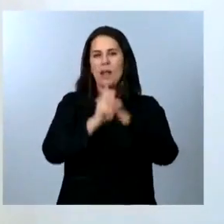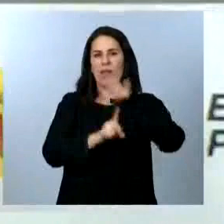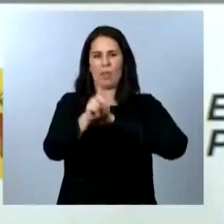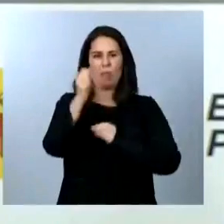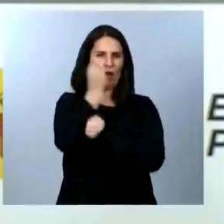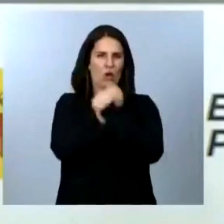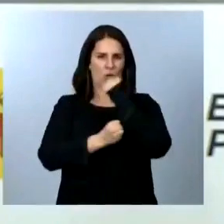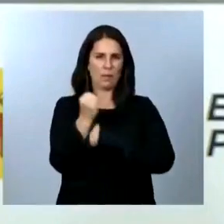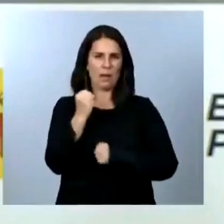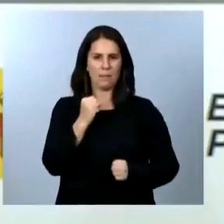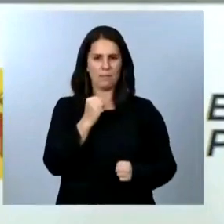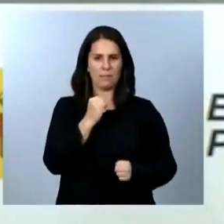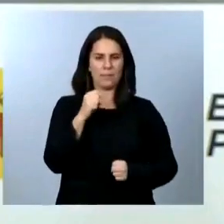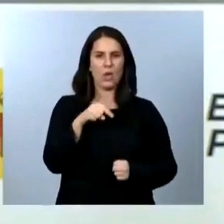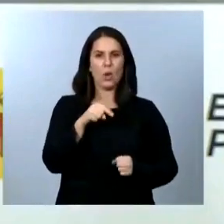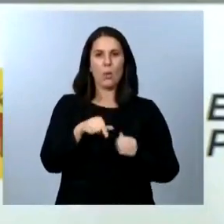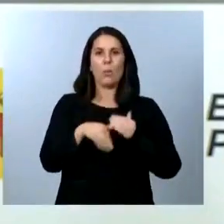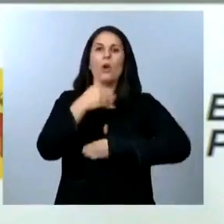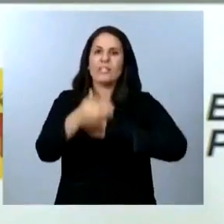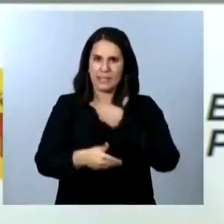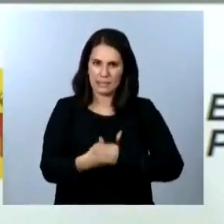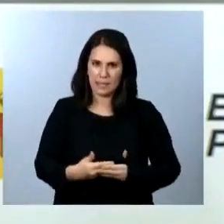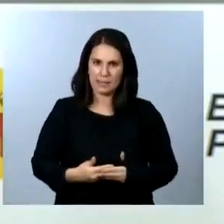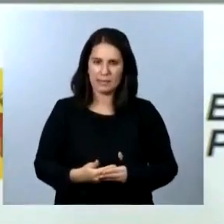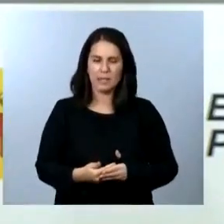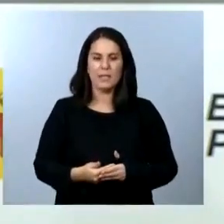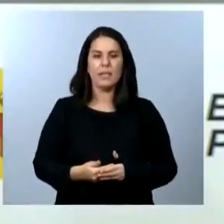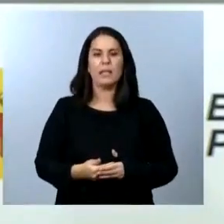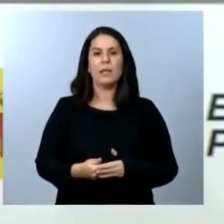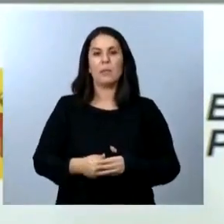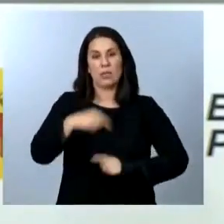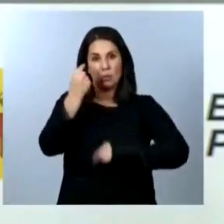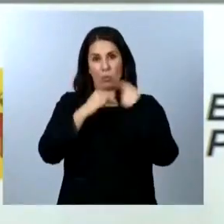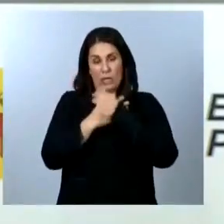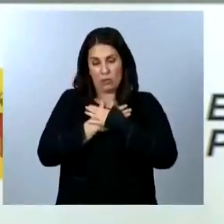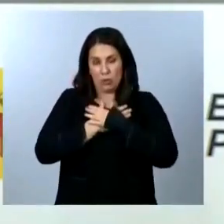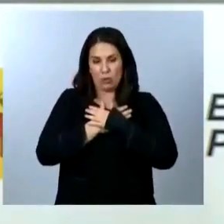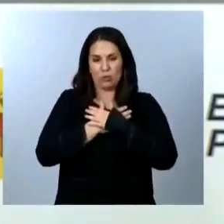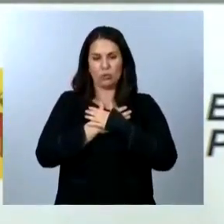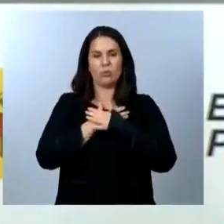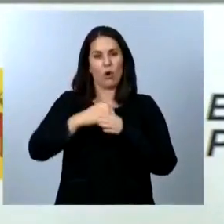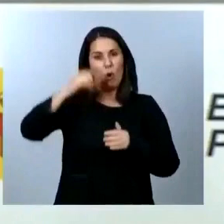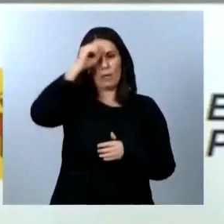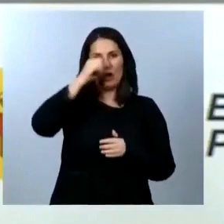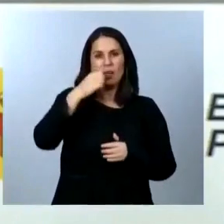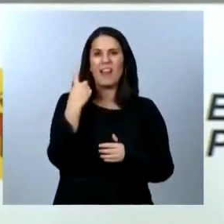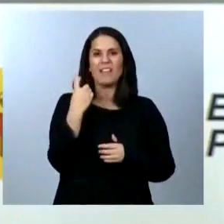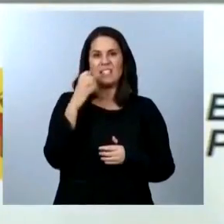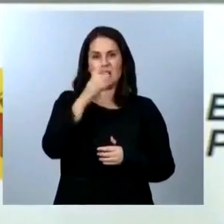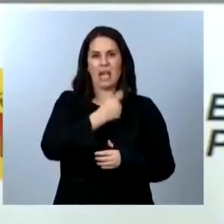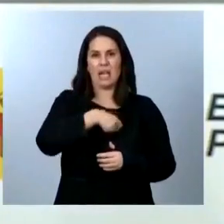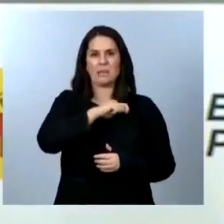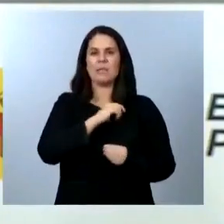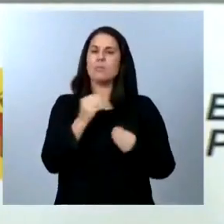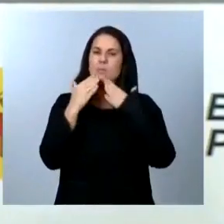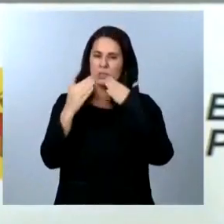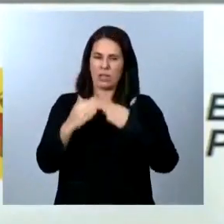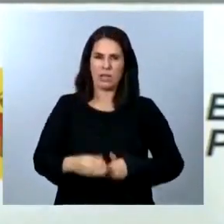presupuestos progresistas y son los presupuestos, a nuestro juicio, que nuestro país necesita. Muchísimas gracias.